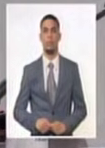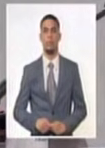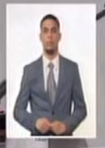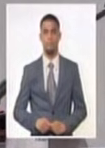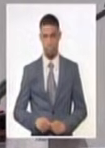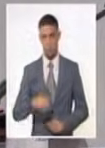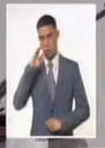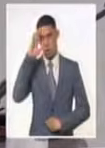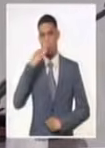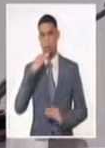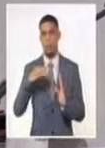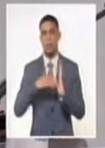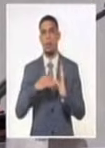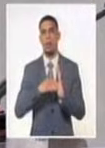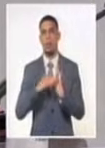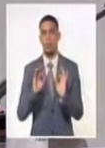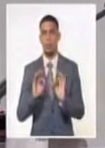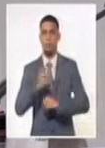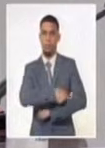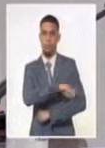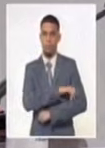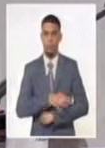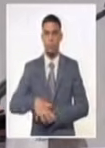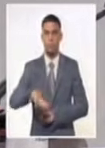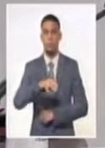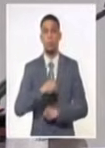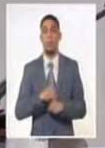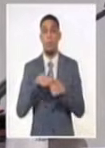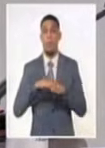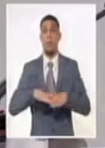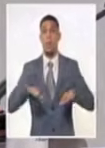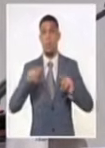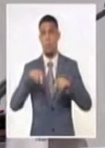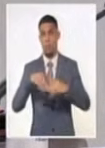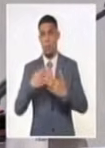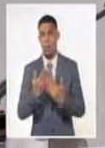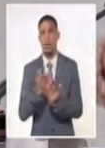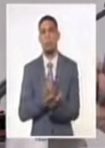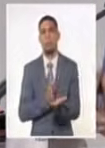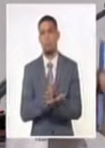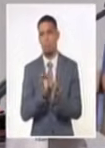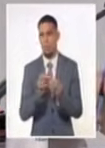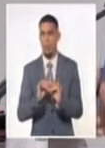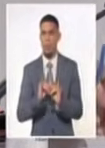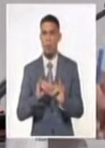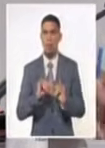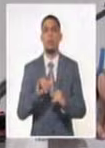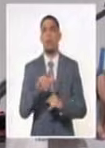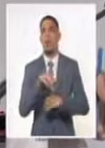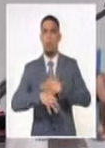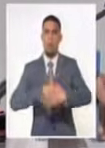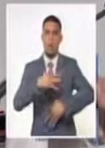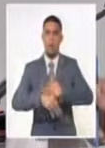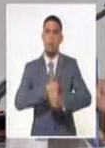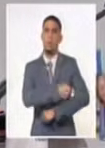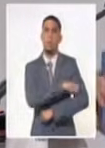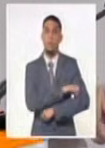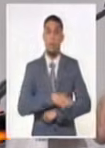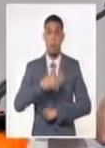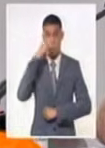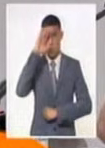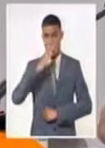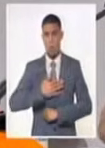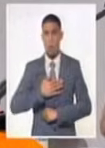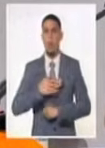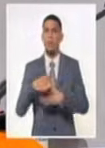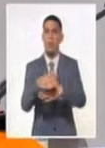Muy buenas tardes, estimados televidentes y radioyentes. La Mesa Redonda continúa informando a nuestro pueblo sobre la